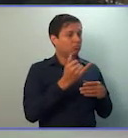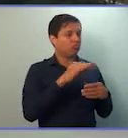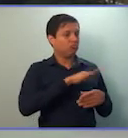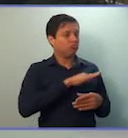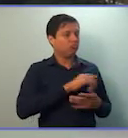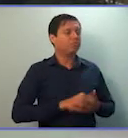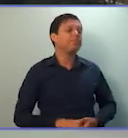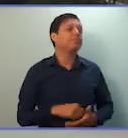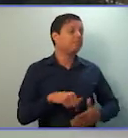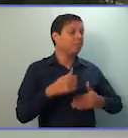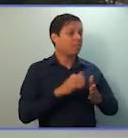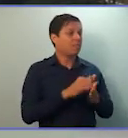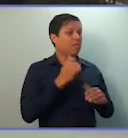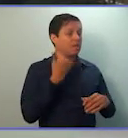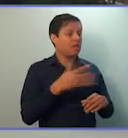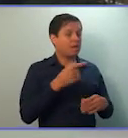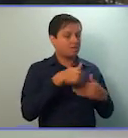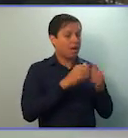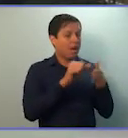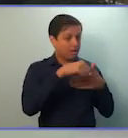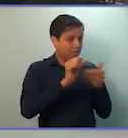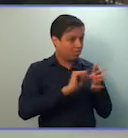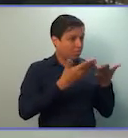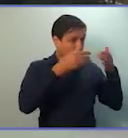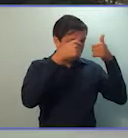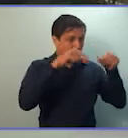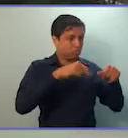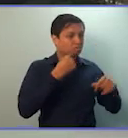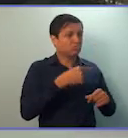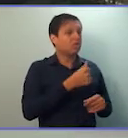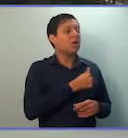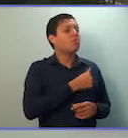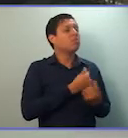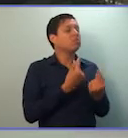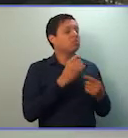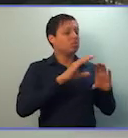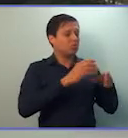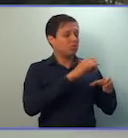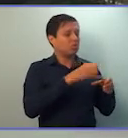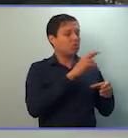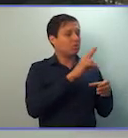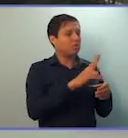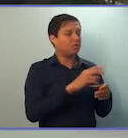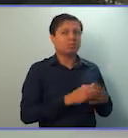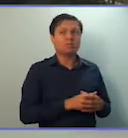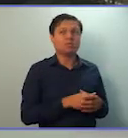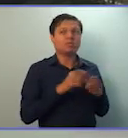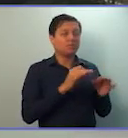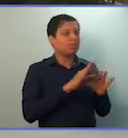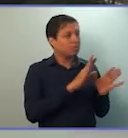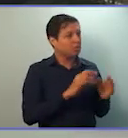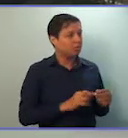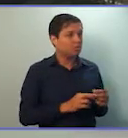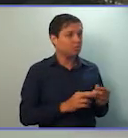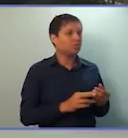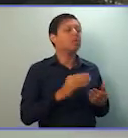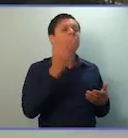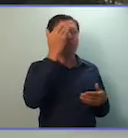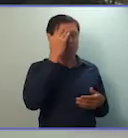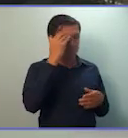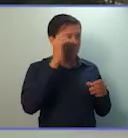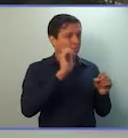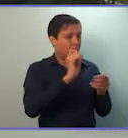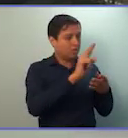establece los requisitos que deben de tener los miembros que van a conformar una junta receptora de votos entre ellos obviamente saber leer